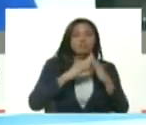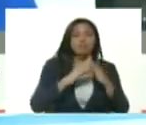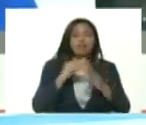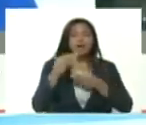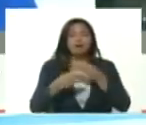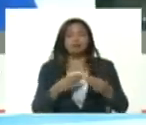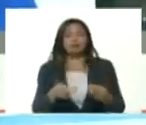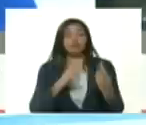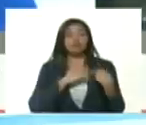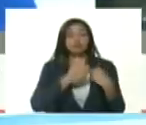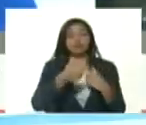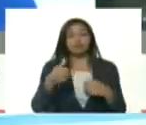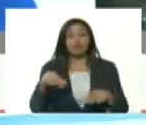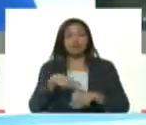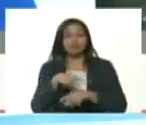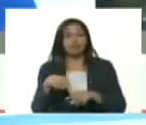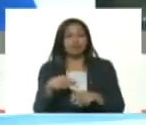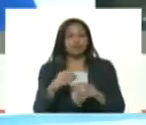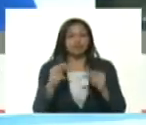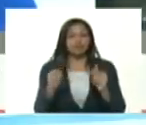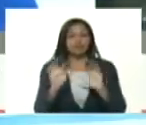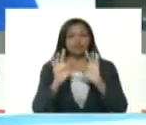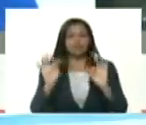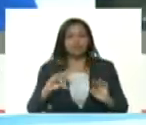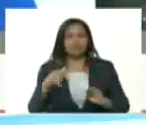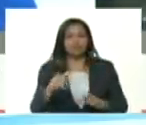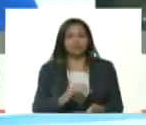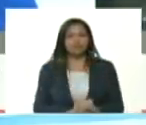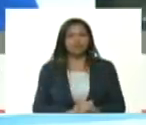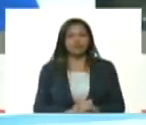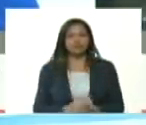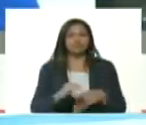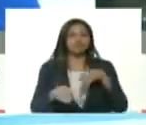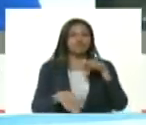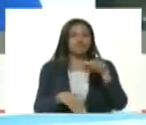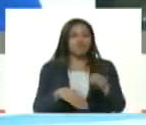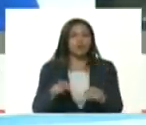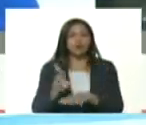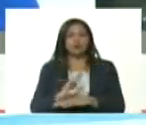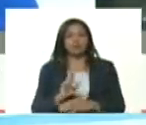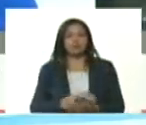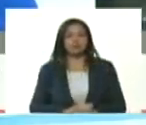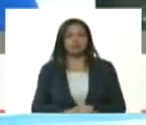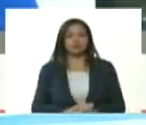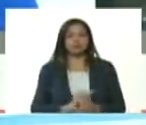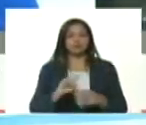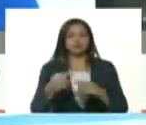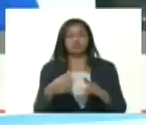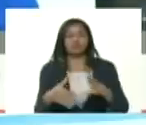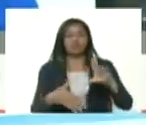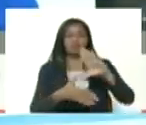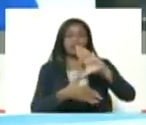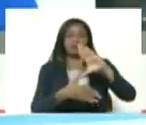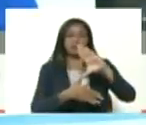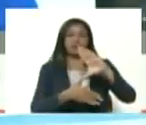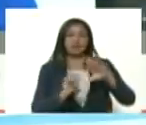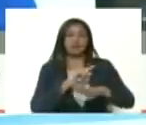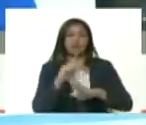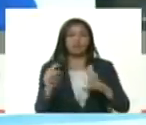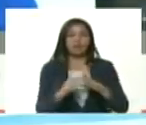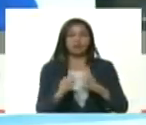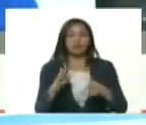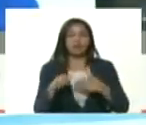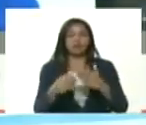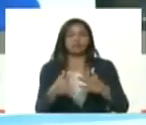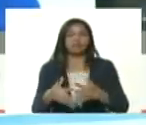Lo hicimos a tiempo, de manera audaz, dimos dos pasos adelante. Luego toda América Latina, América entera, hasta Estados